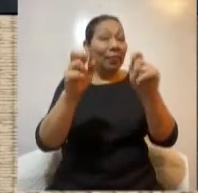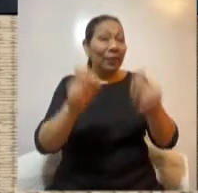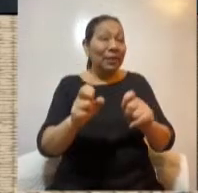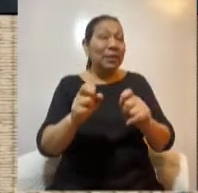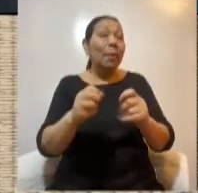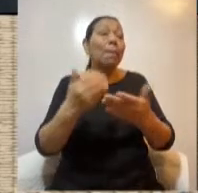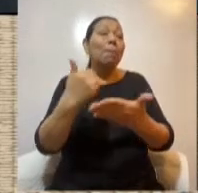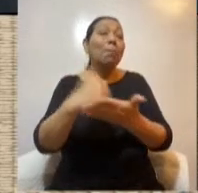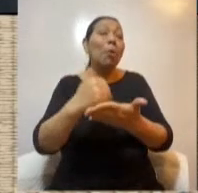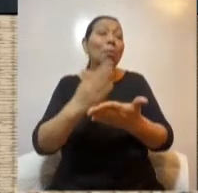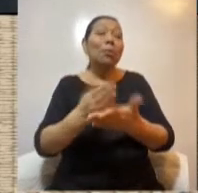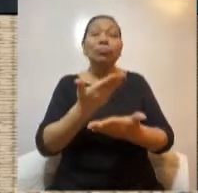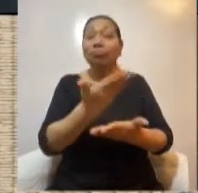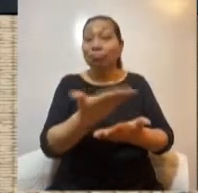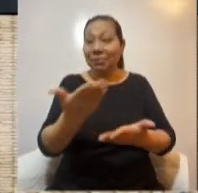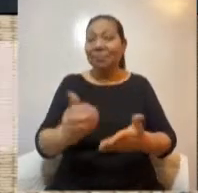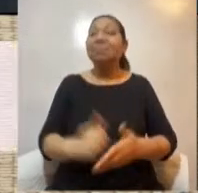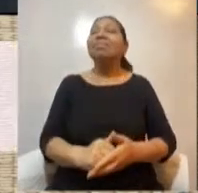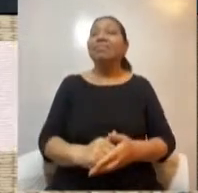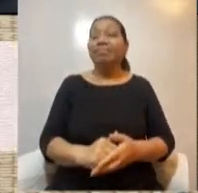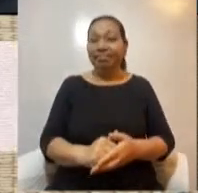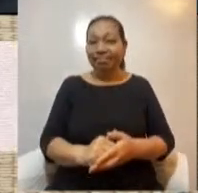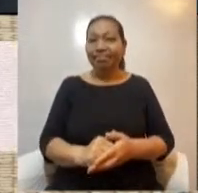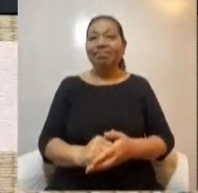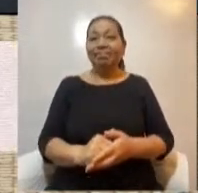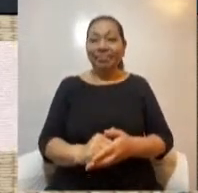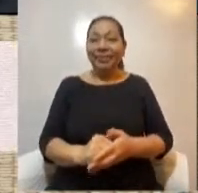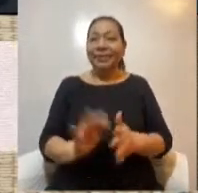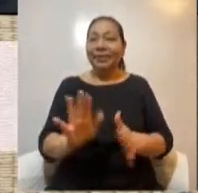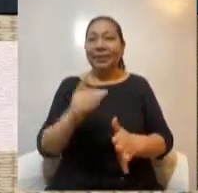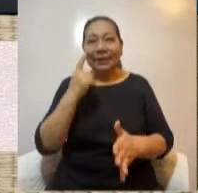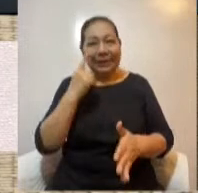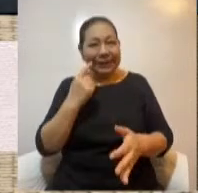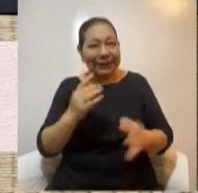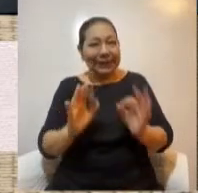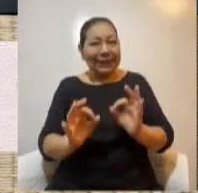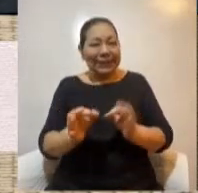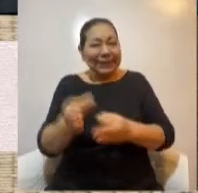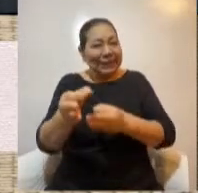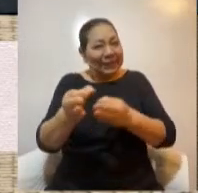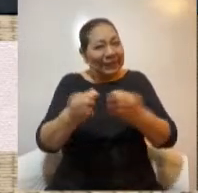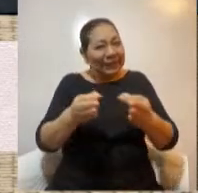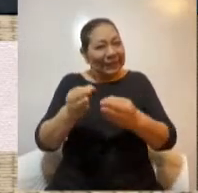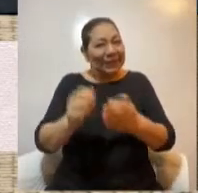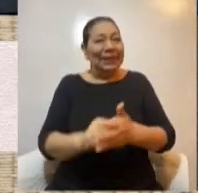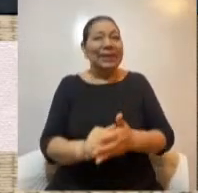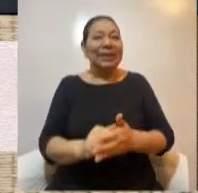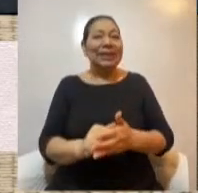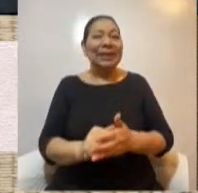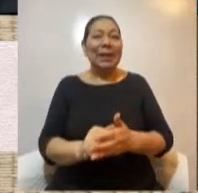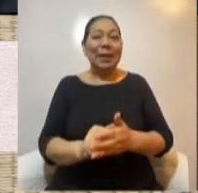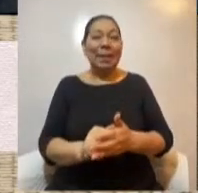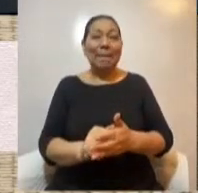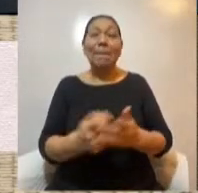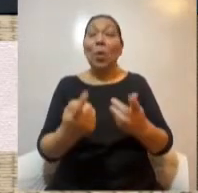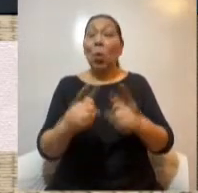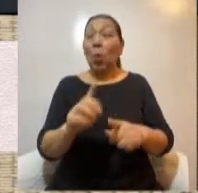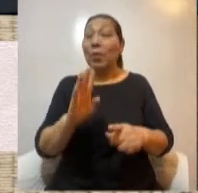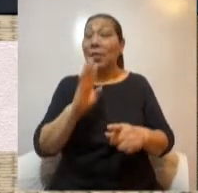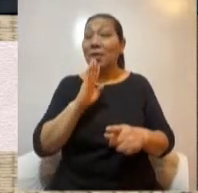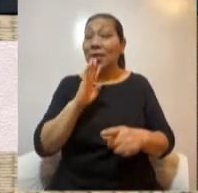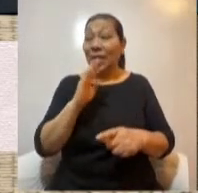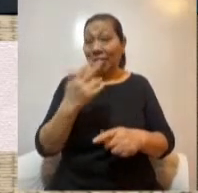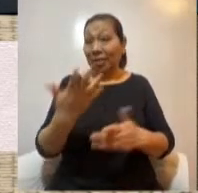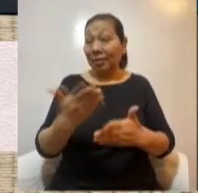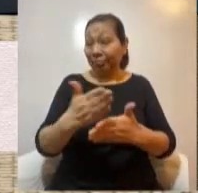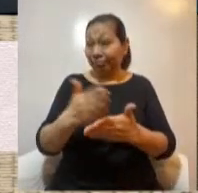de proporcionalidad? Vale, a ver, vamos de lo general a lo particular. Cuando